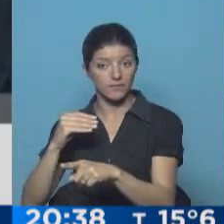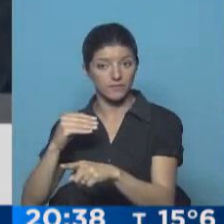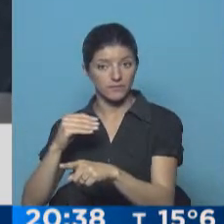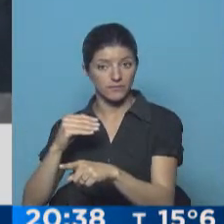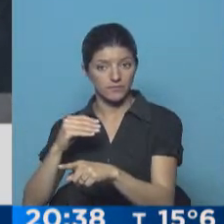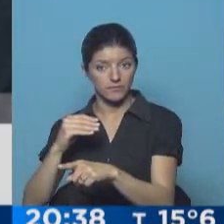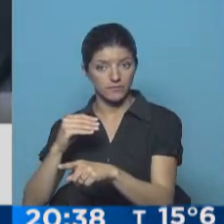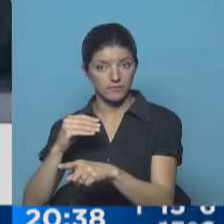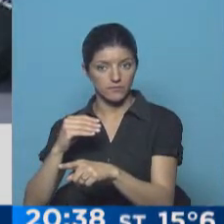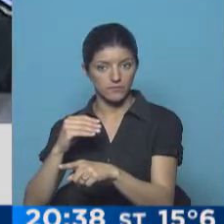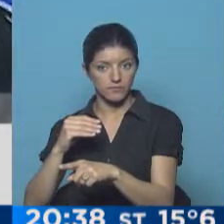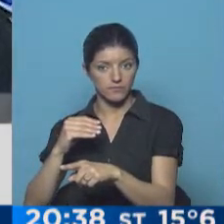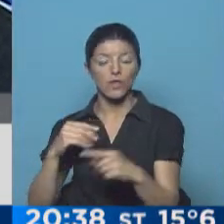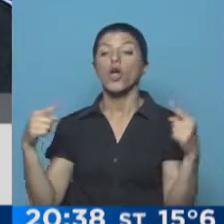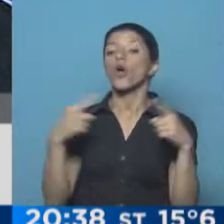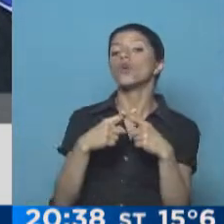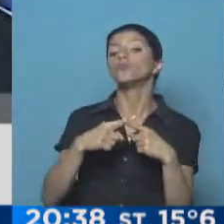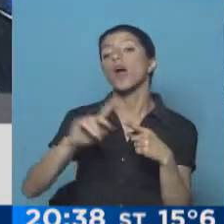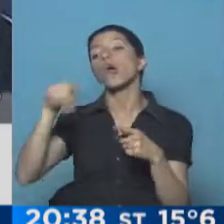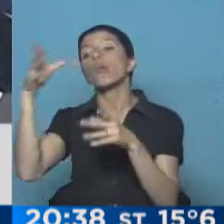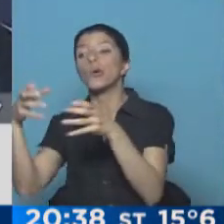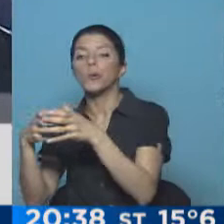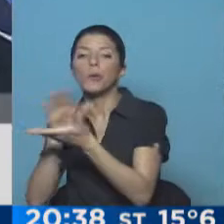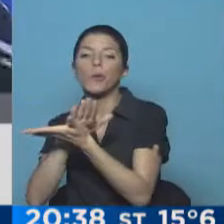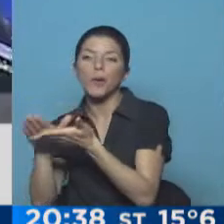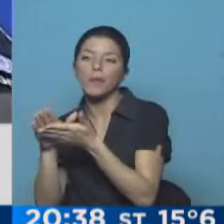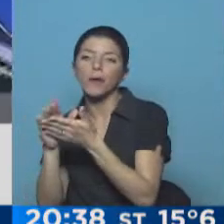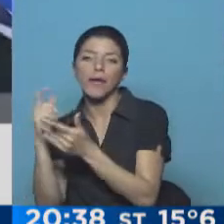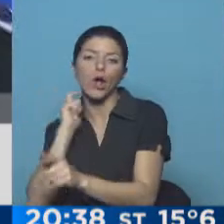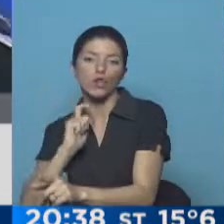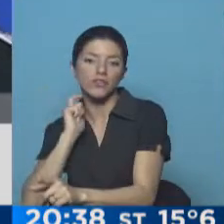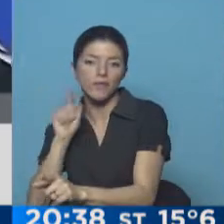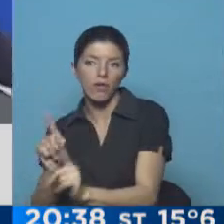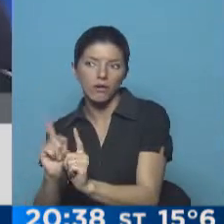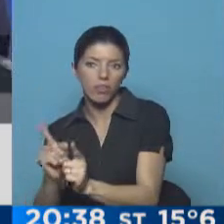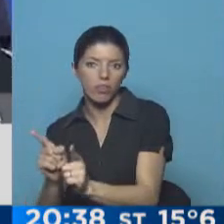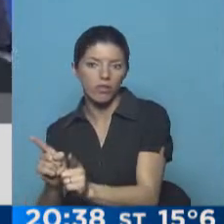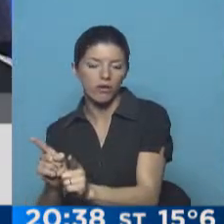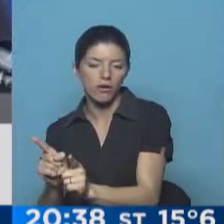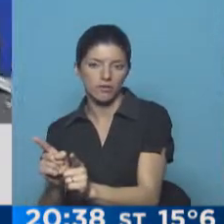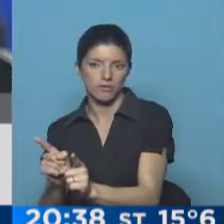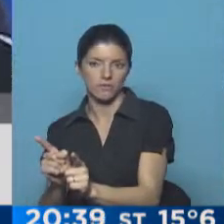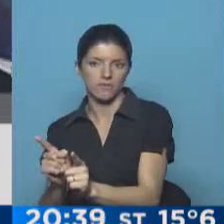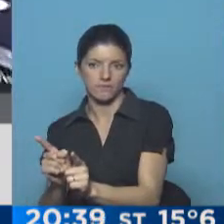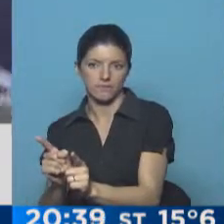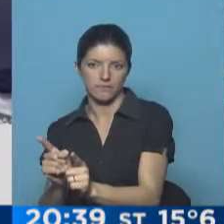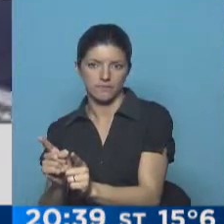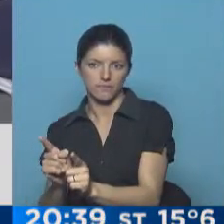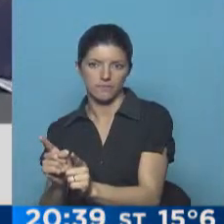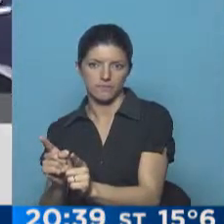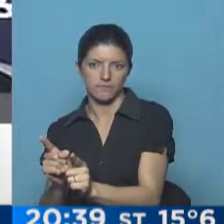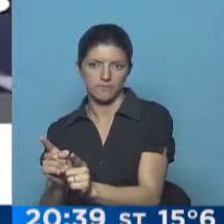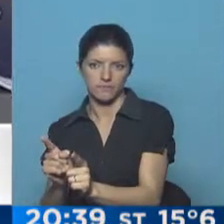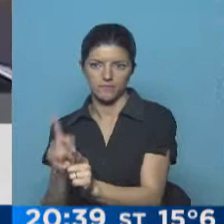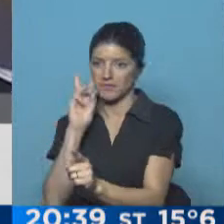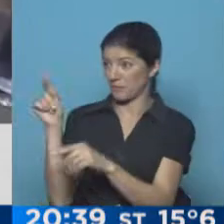contra una nueva versión de una alianza conservadora que evidentemente nos da,